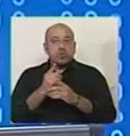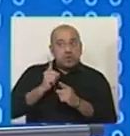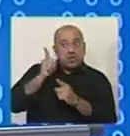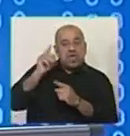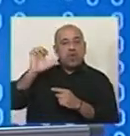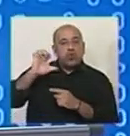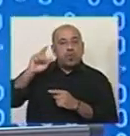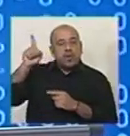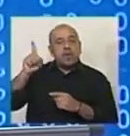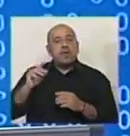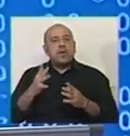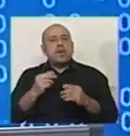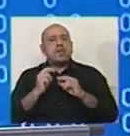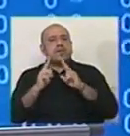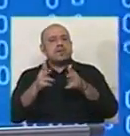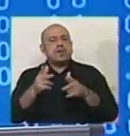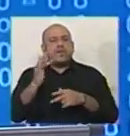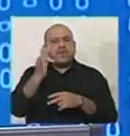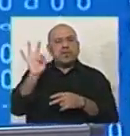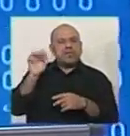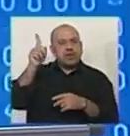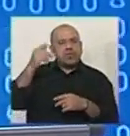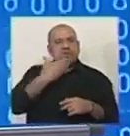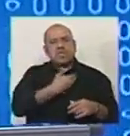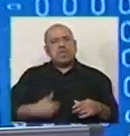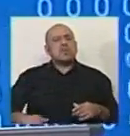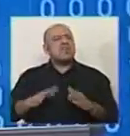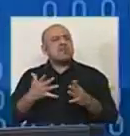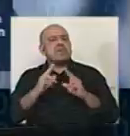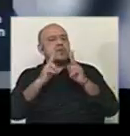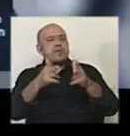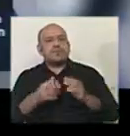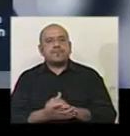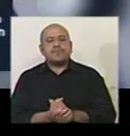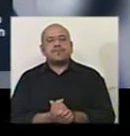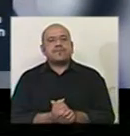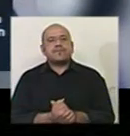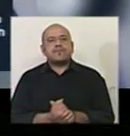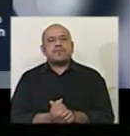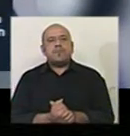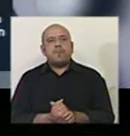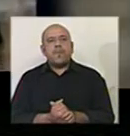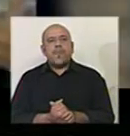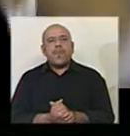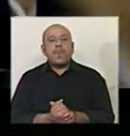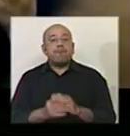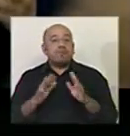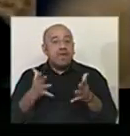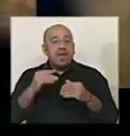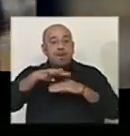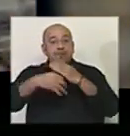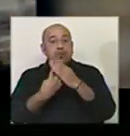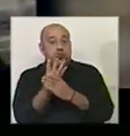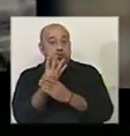también hablaba Macron de Brasil, otro tema que tú tocaste. resulta que en el Mercosur ha habido un